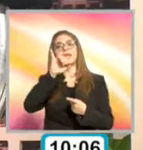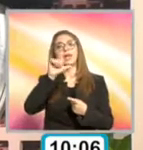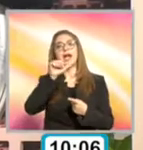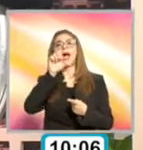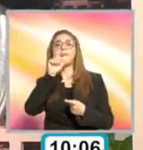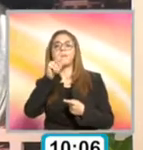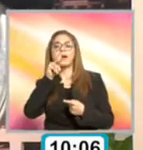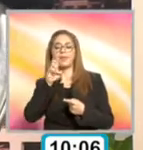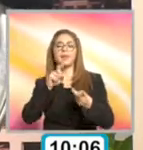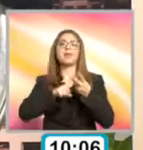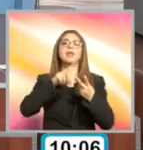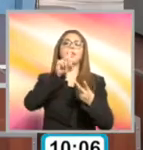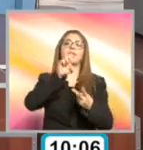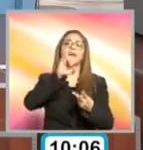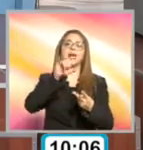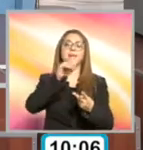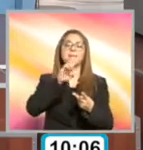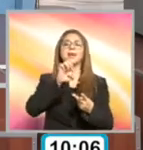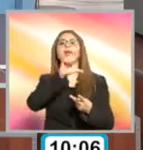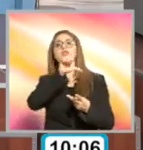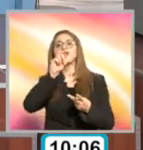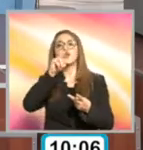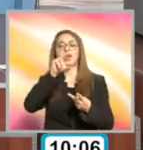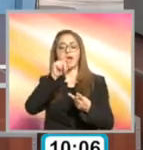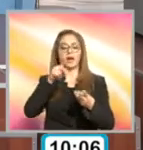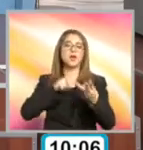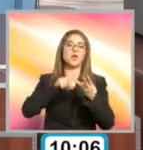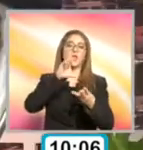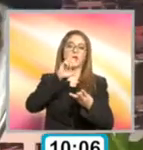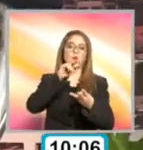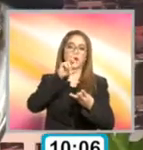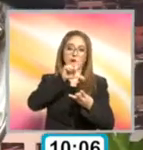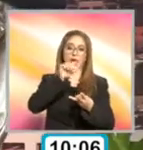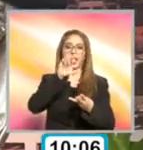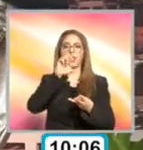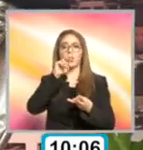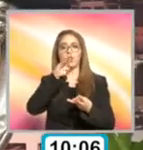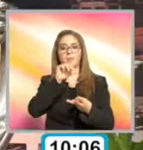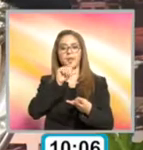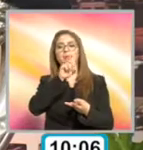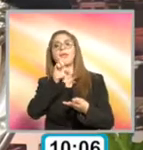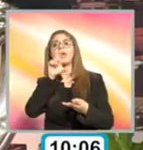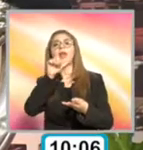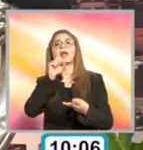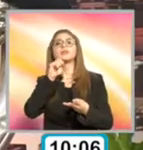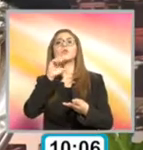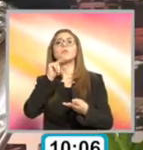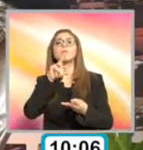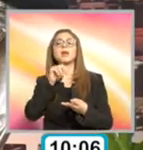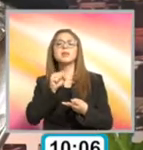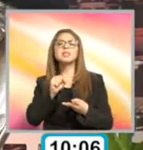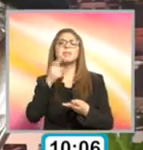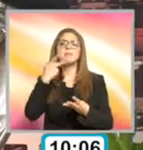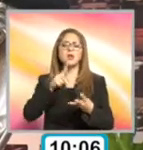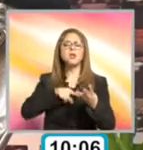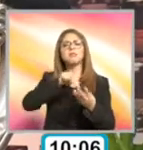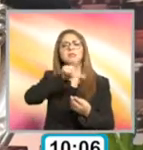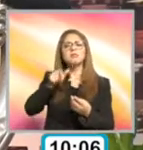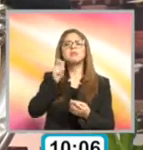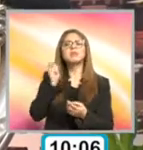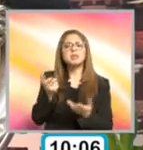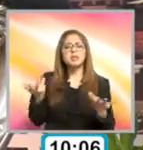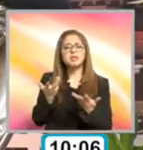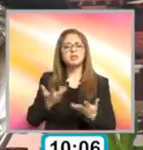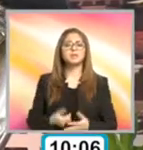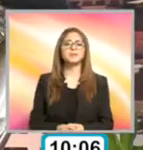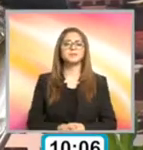llorar y este que es la cumbia cumbias. Que ese video lo grabaste en Chihuahua, Chihuahua. Chihuahua, así es. ¿Y de qué se trata más o menos? Cuéntanos. Pues es de que yo le digo a